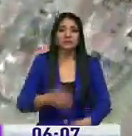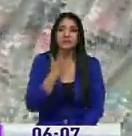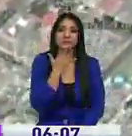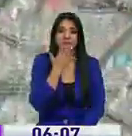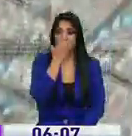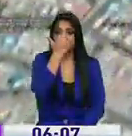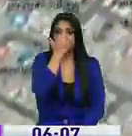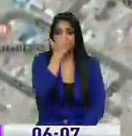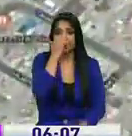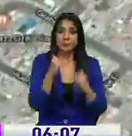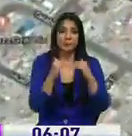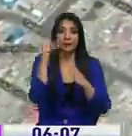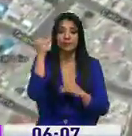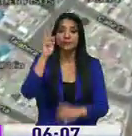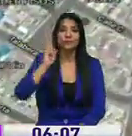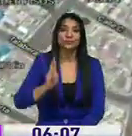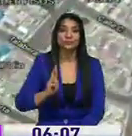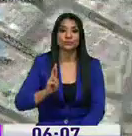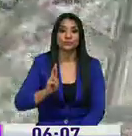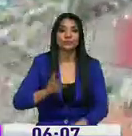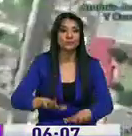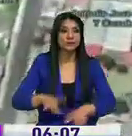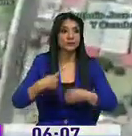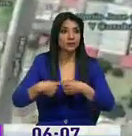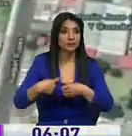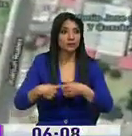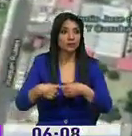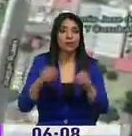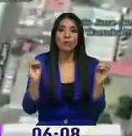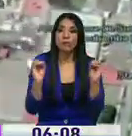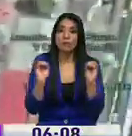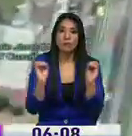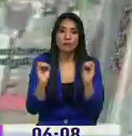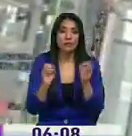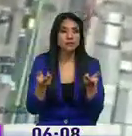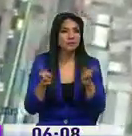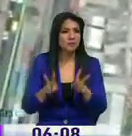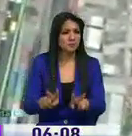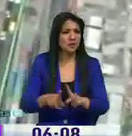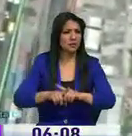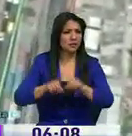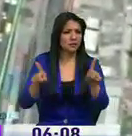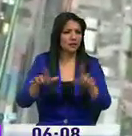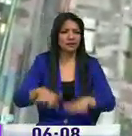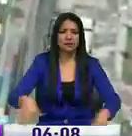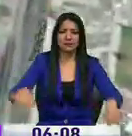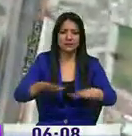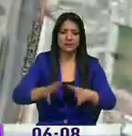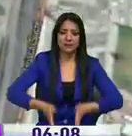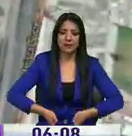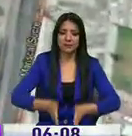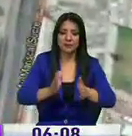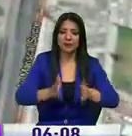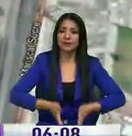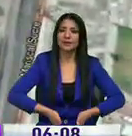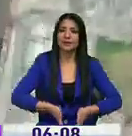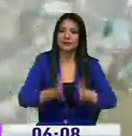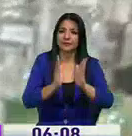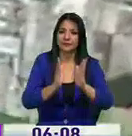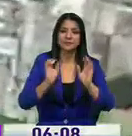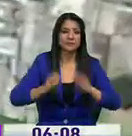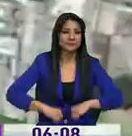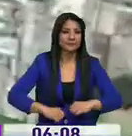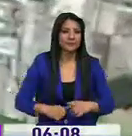fuerte sobre todo en el sur de la ciudad de quito igualmente pues las distintas avenidas en este caso que